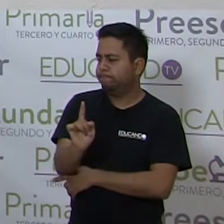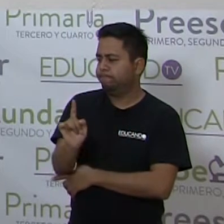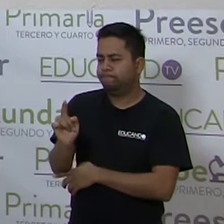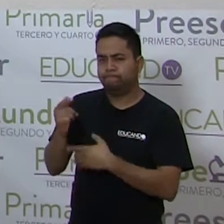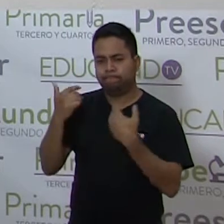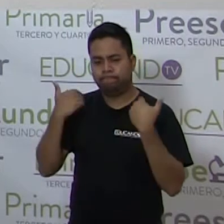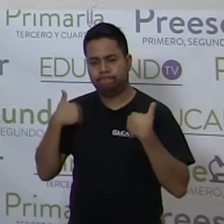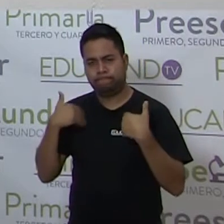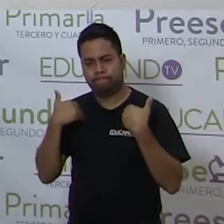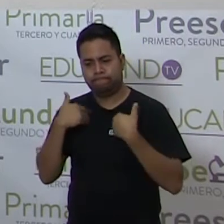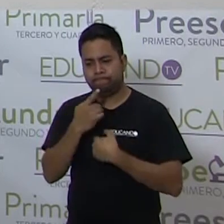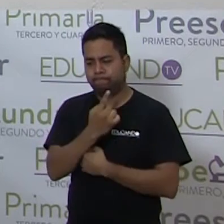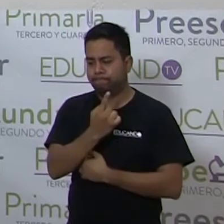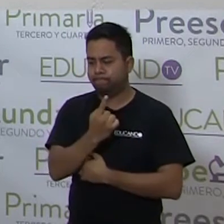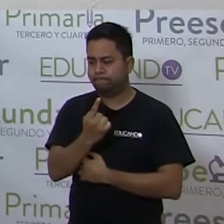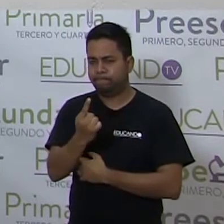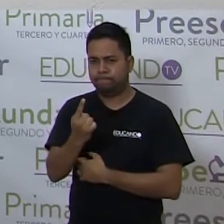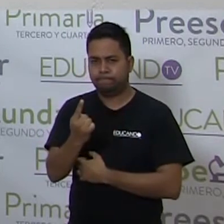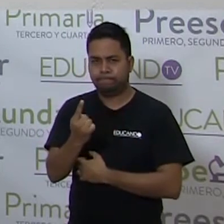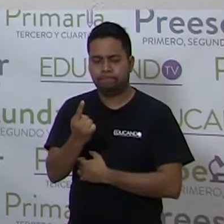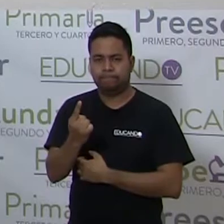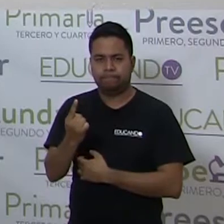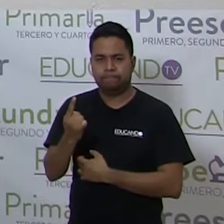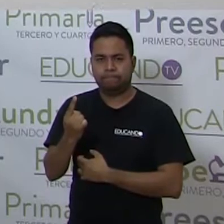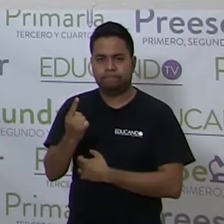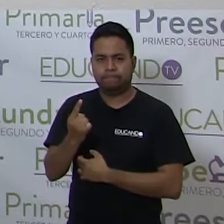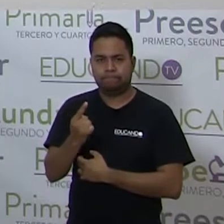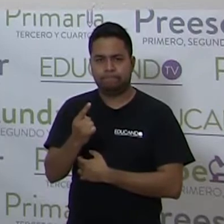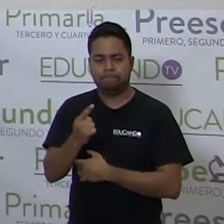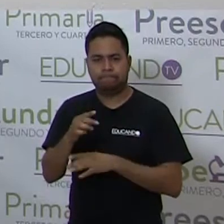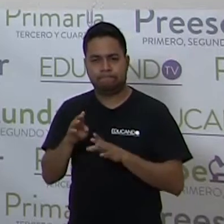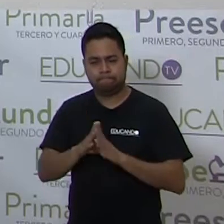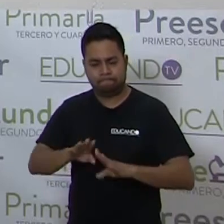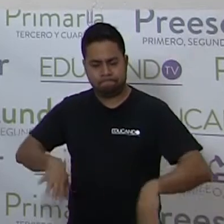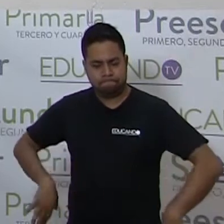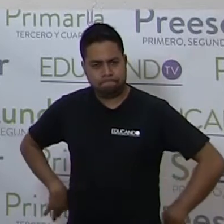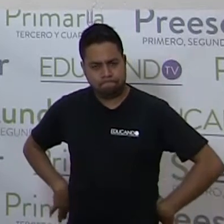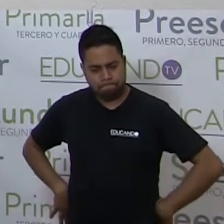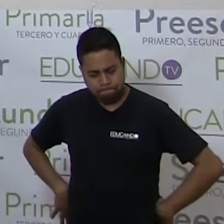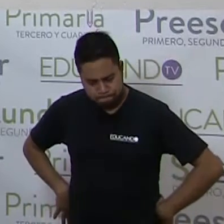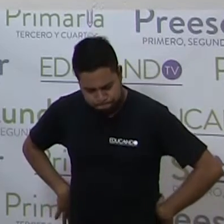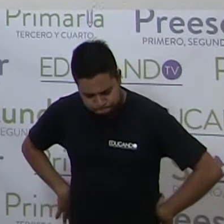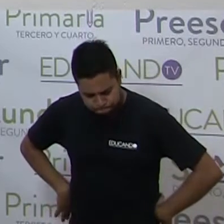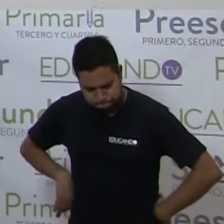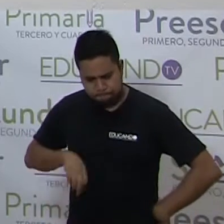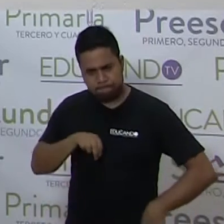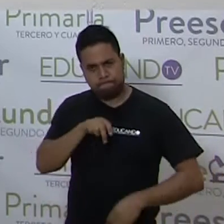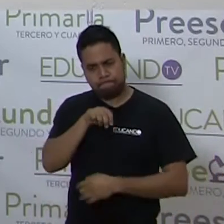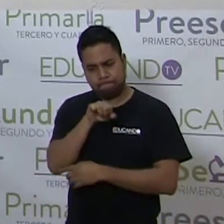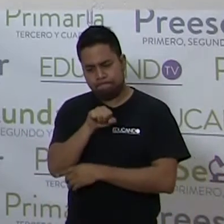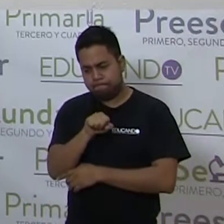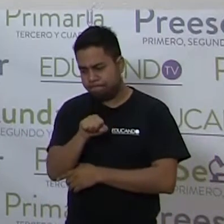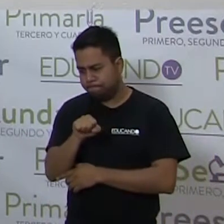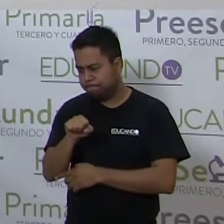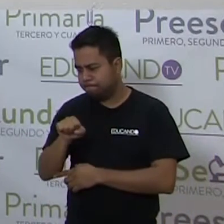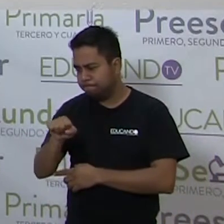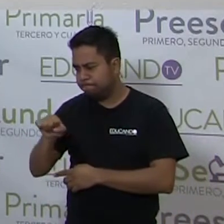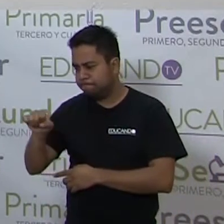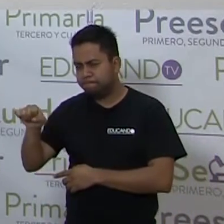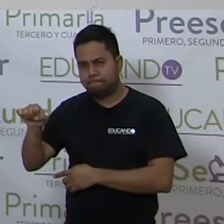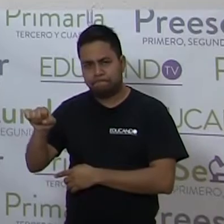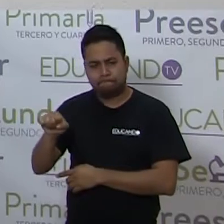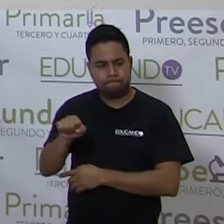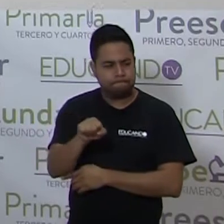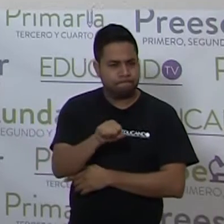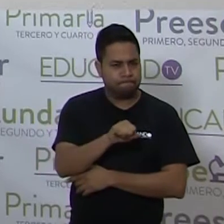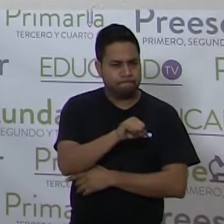las manos agarradas a la espalda, gacha la cabeza, caminaba lentamente, dando pequeñas patadas a